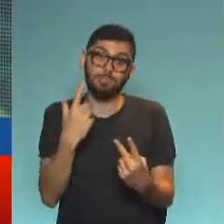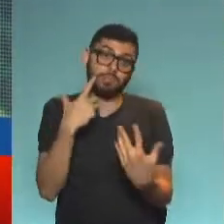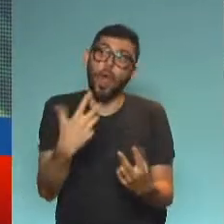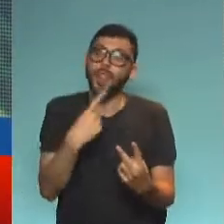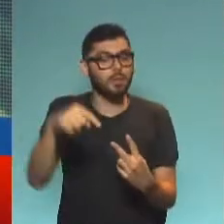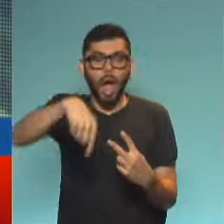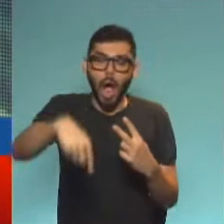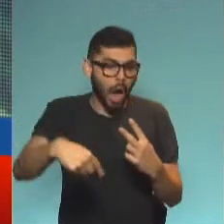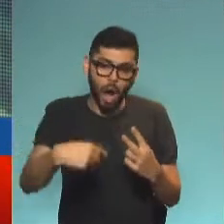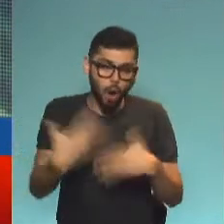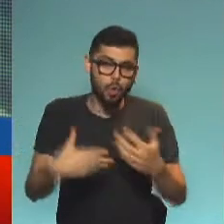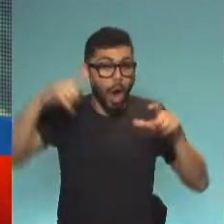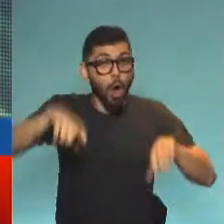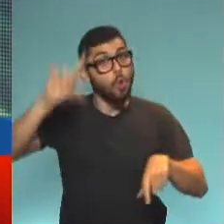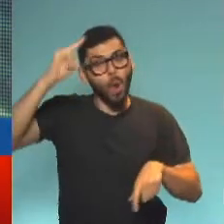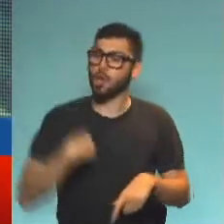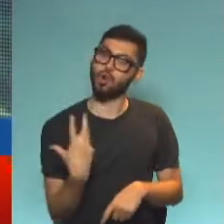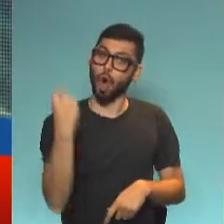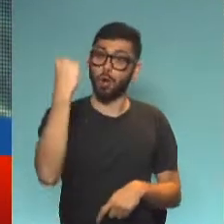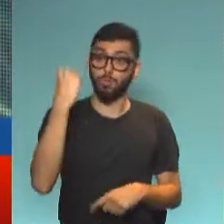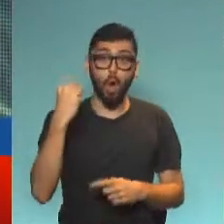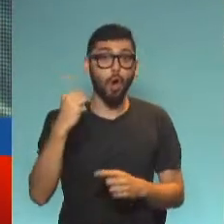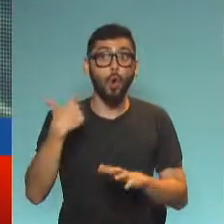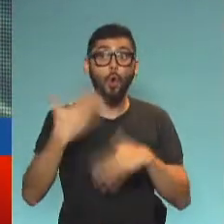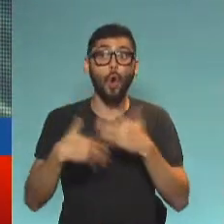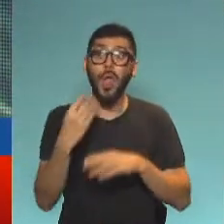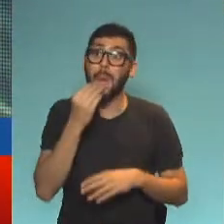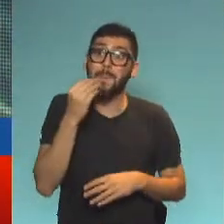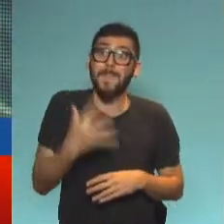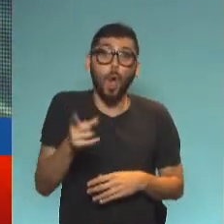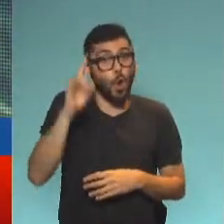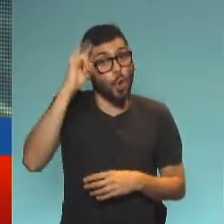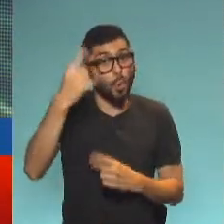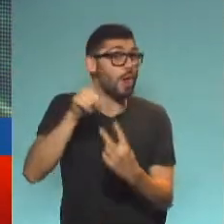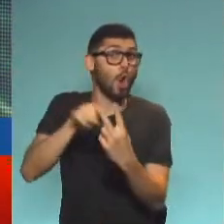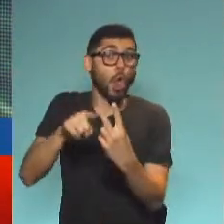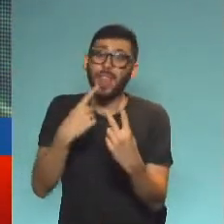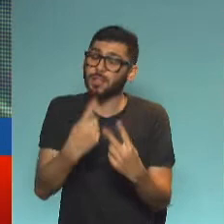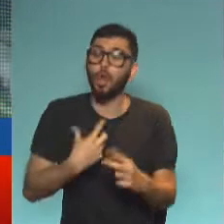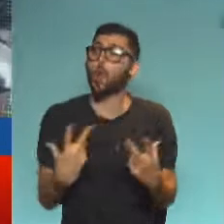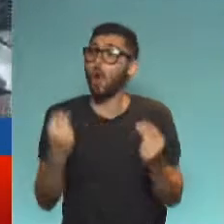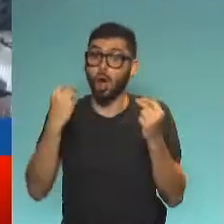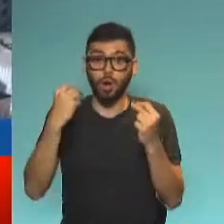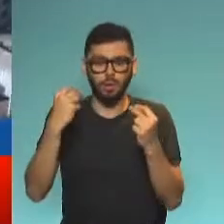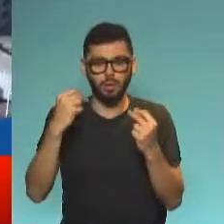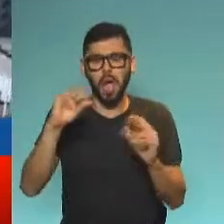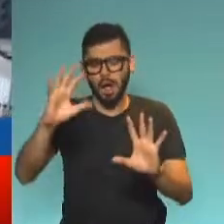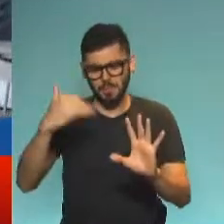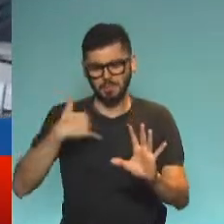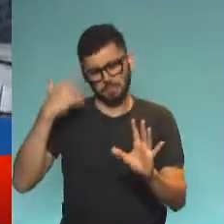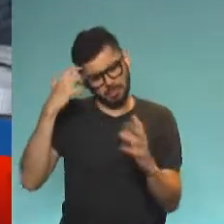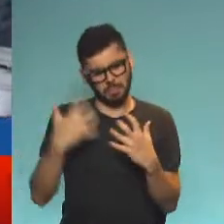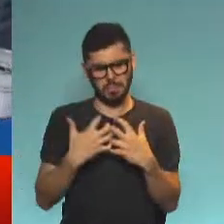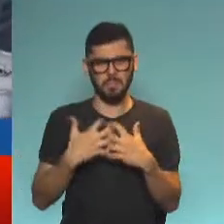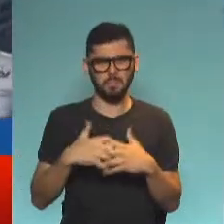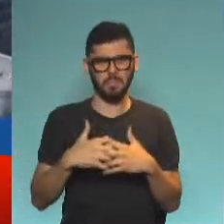jugar aquí, dos símbolos, los dos mejores jugadores, en este caso de Uruguay. Yo pregunto, porque